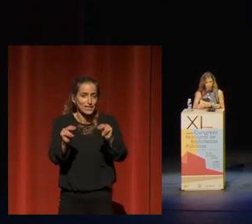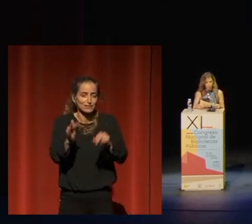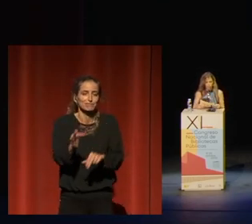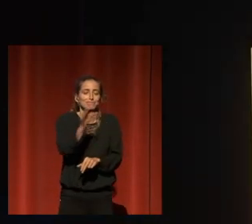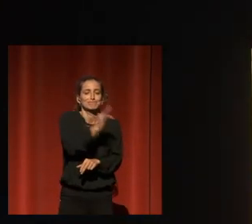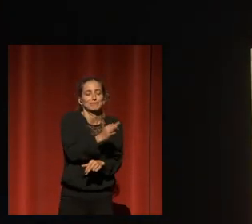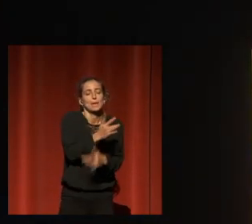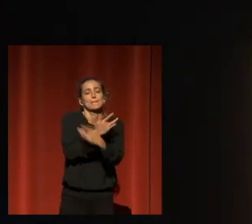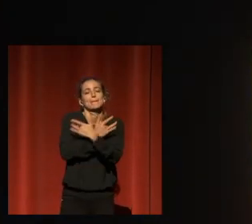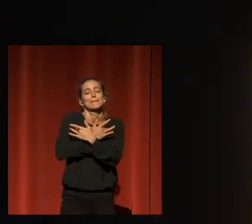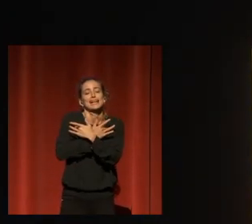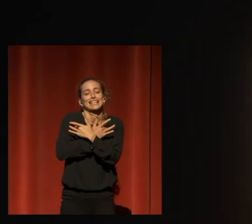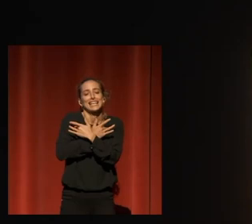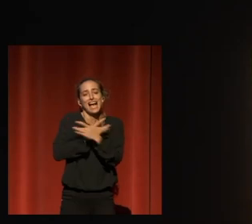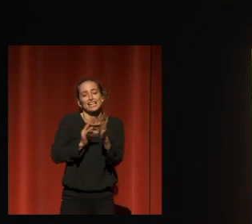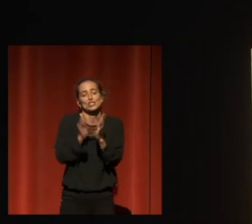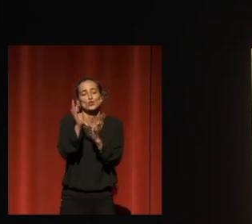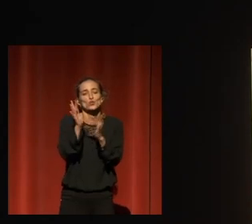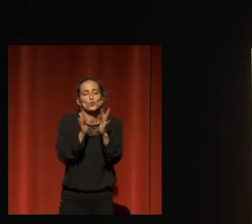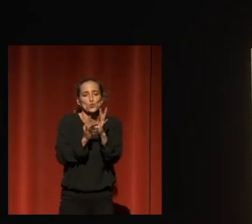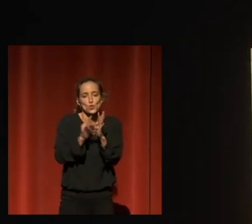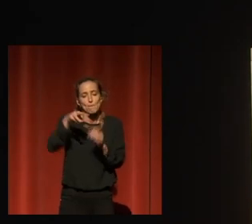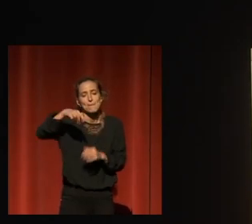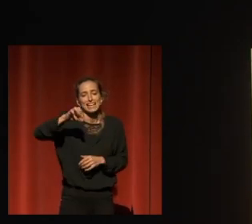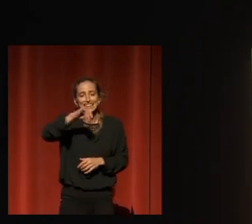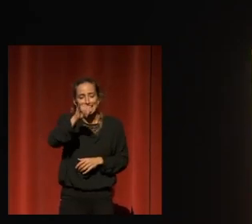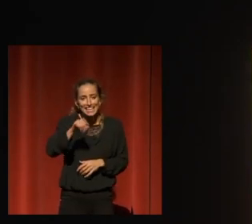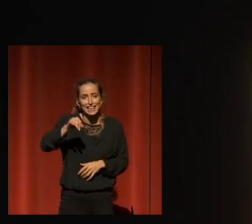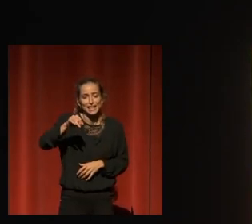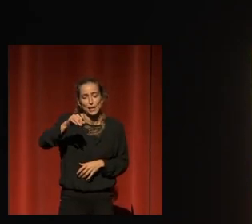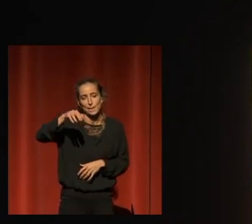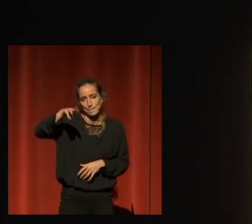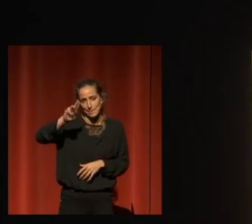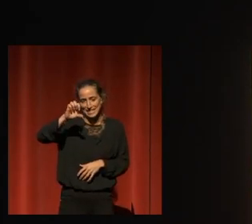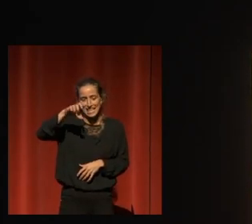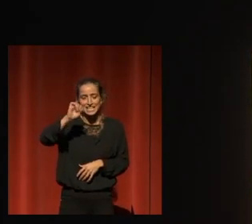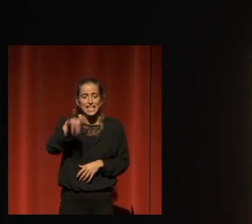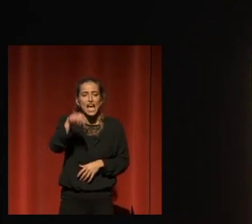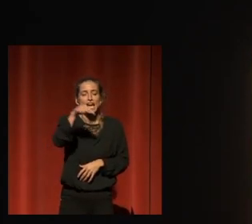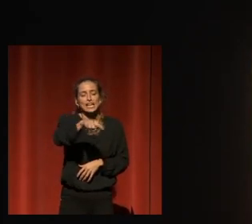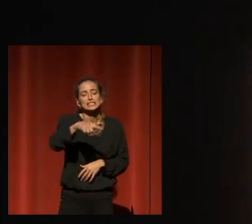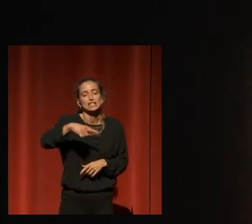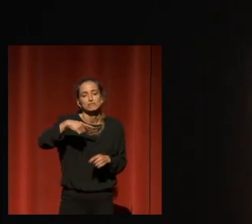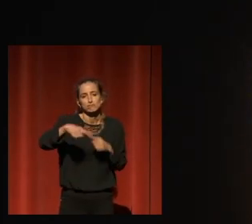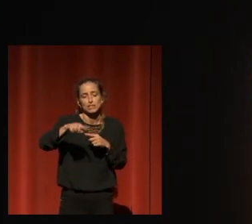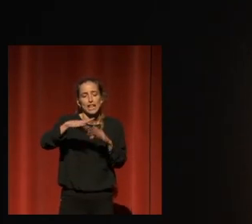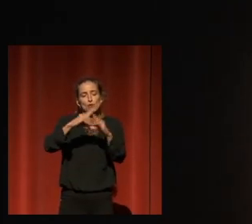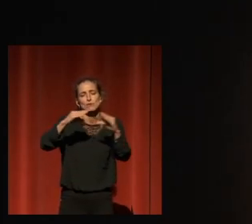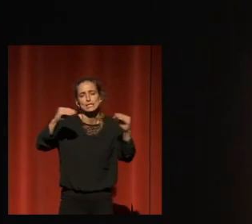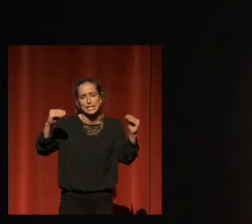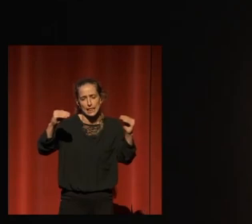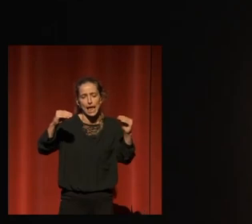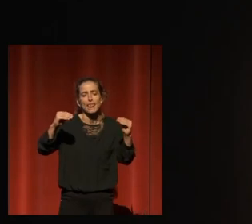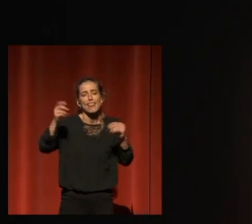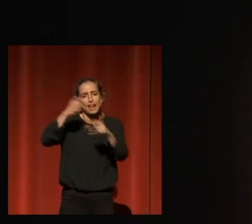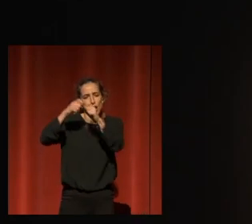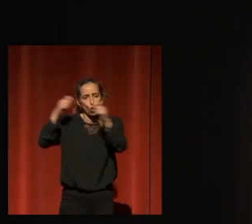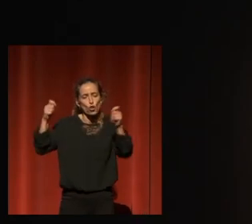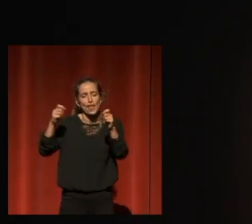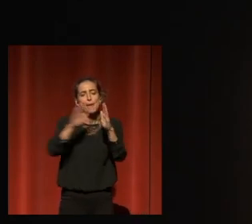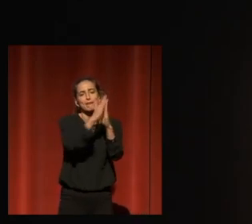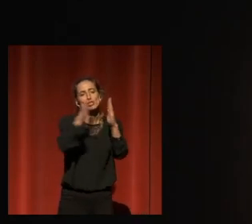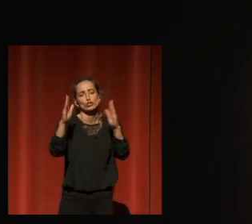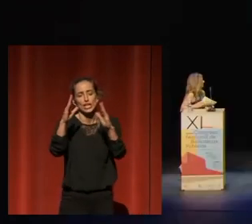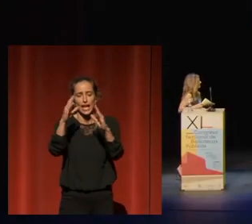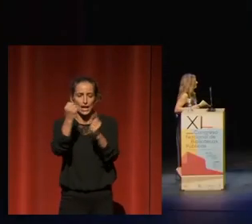María Jesús Martínez pestaña profesora en el área de biblioteconomía y documentación de la Universidad de Zaragoza cuando quieras